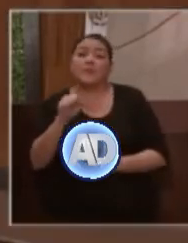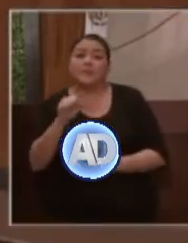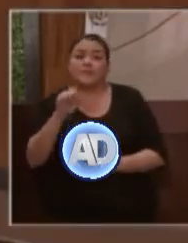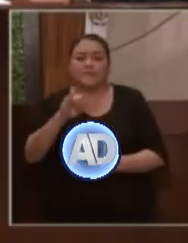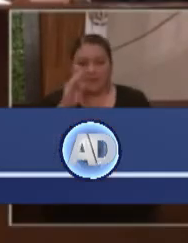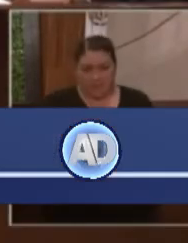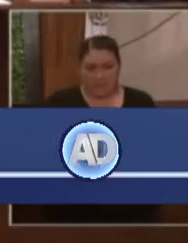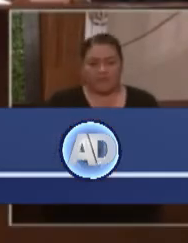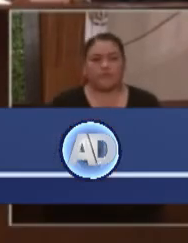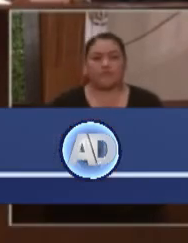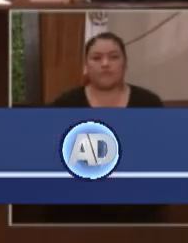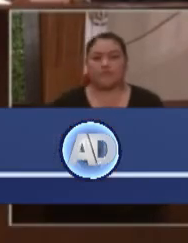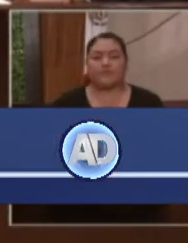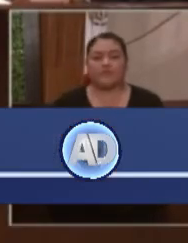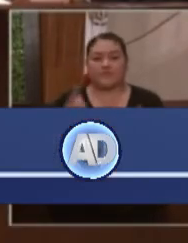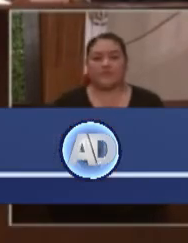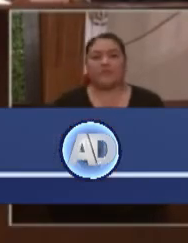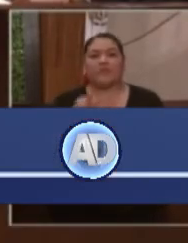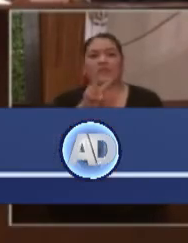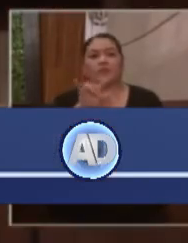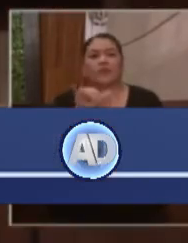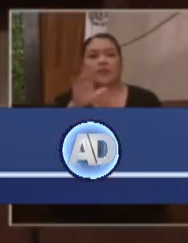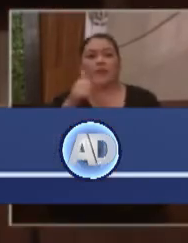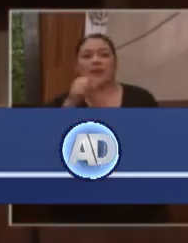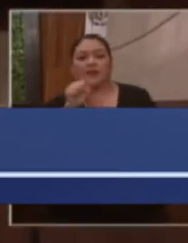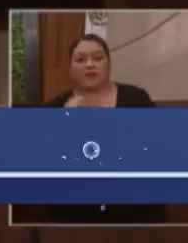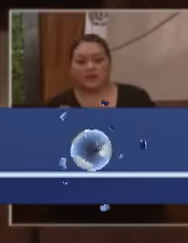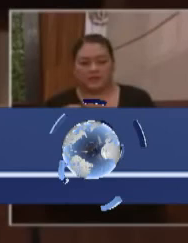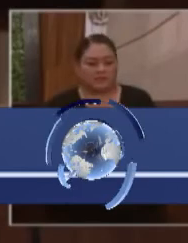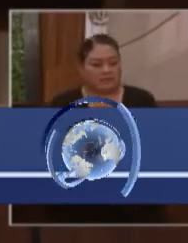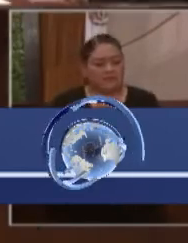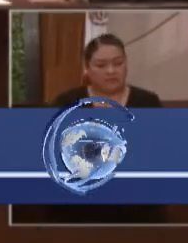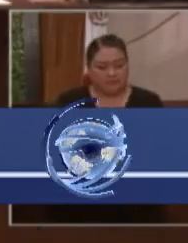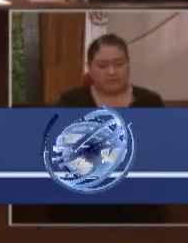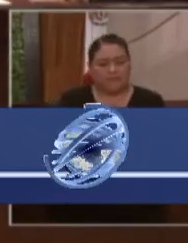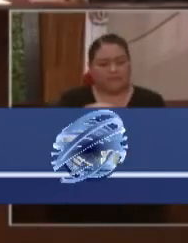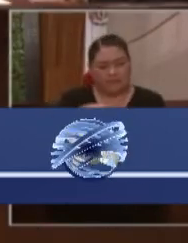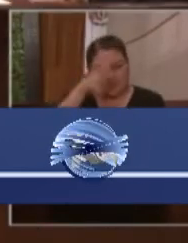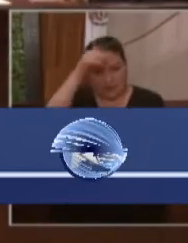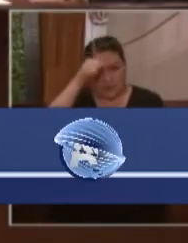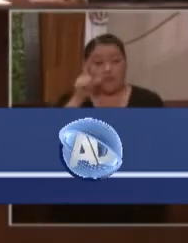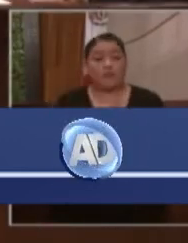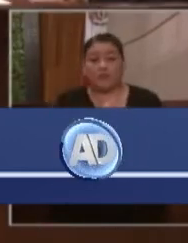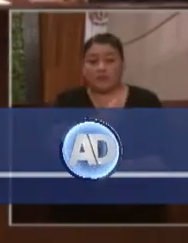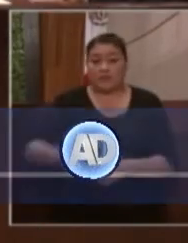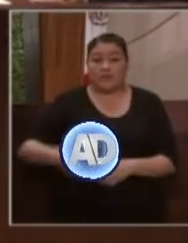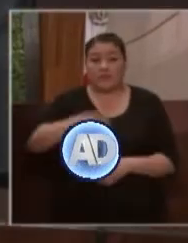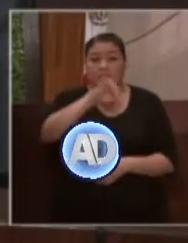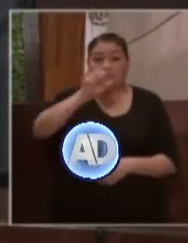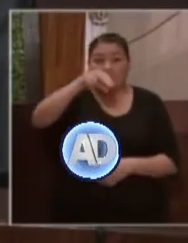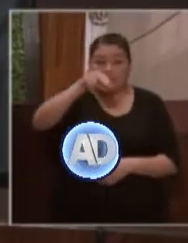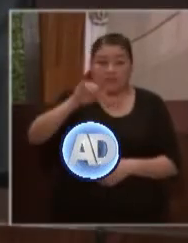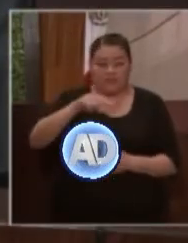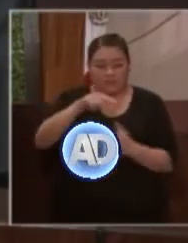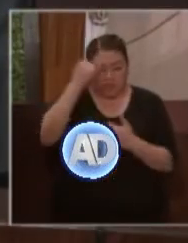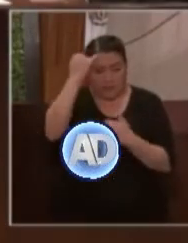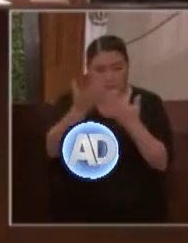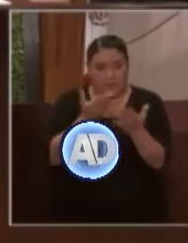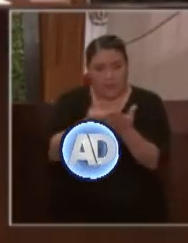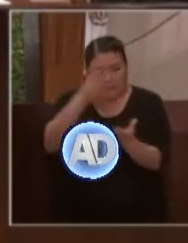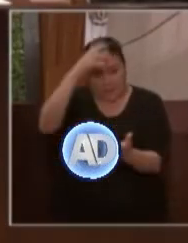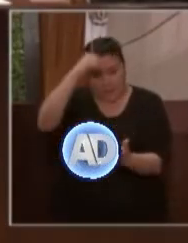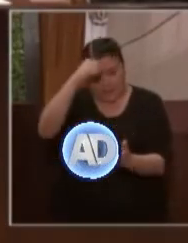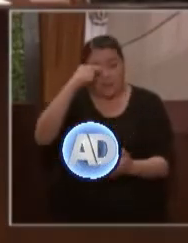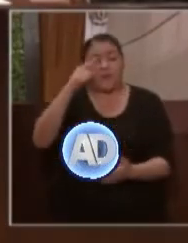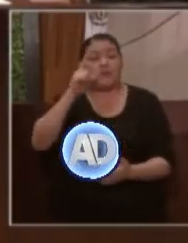se pronuncien a la brevedad respecto de otra solicitud de ampliación presupuestal por un monto de 81 millones 217 mil